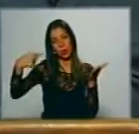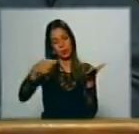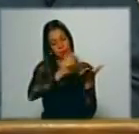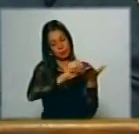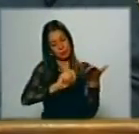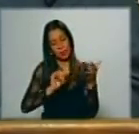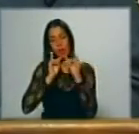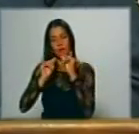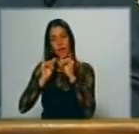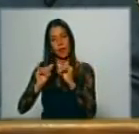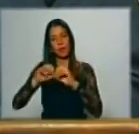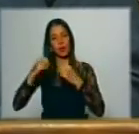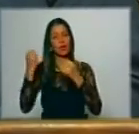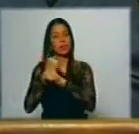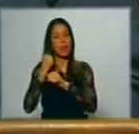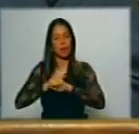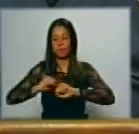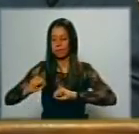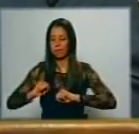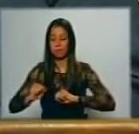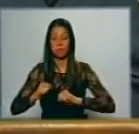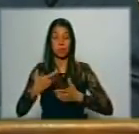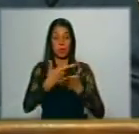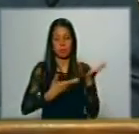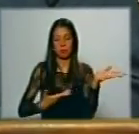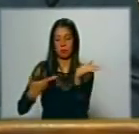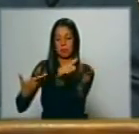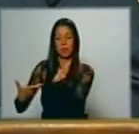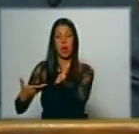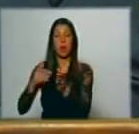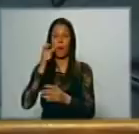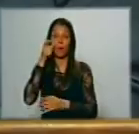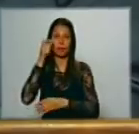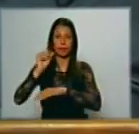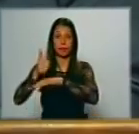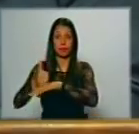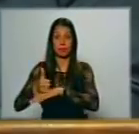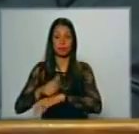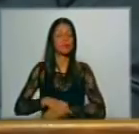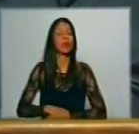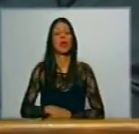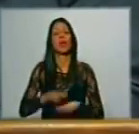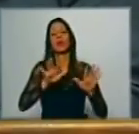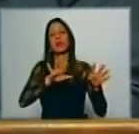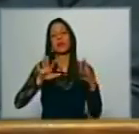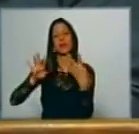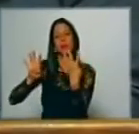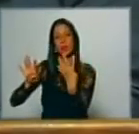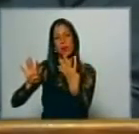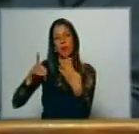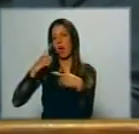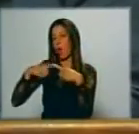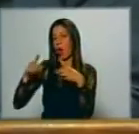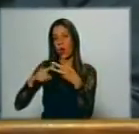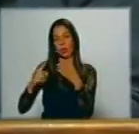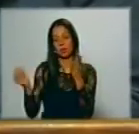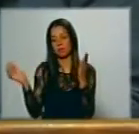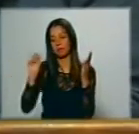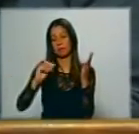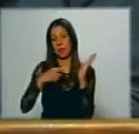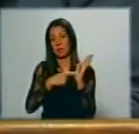la superintendencia o cuando le sea solicitado. 19. Las demás establecidas en esta